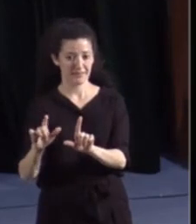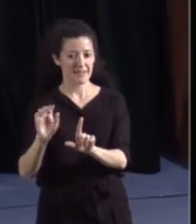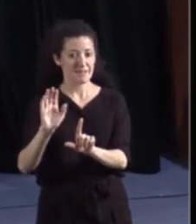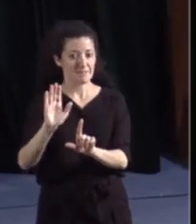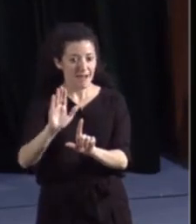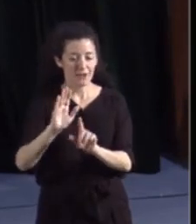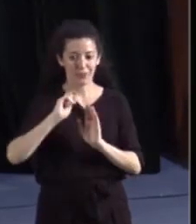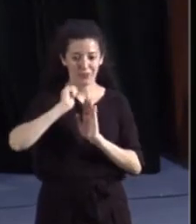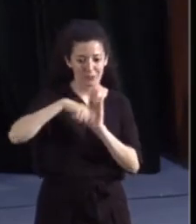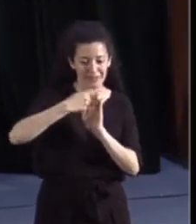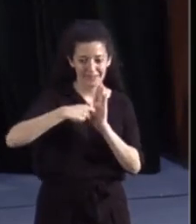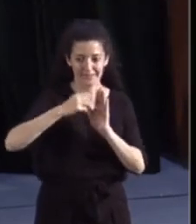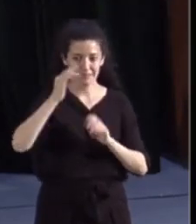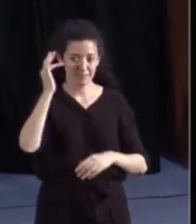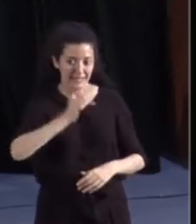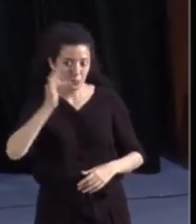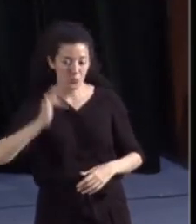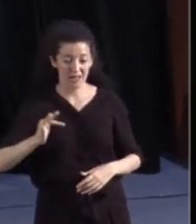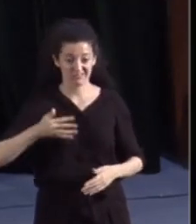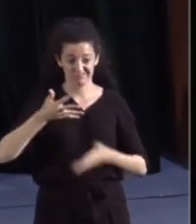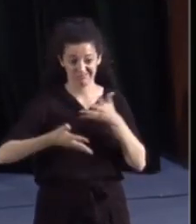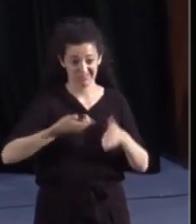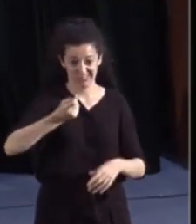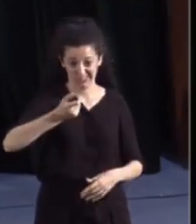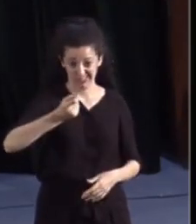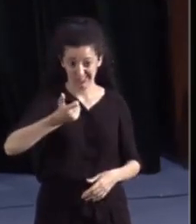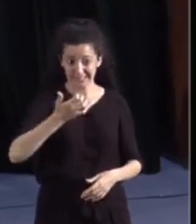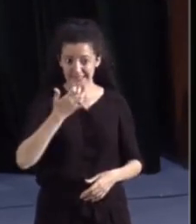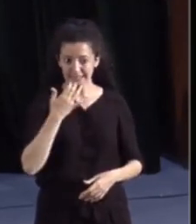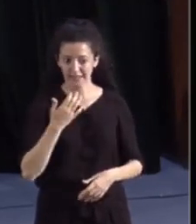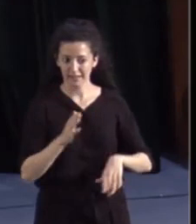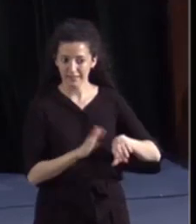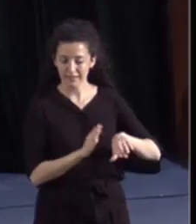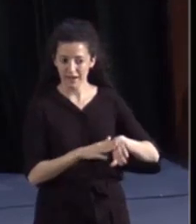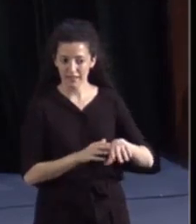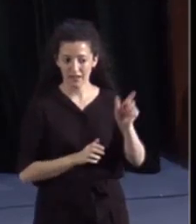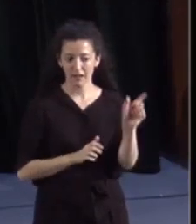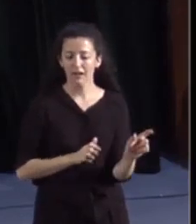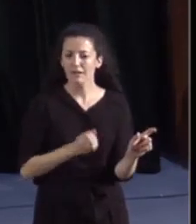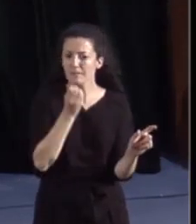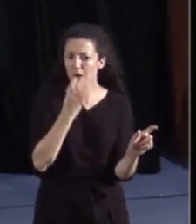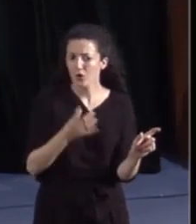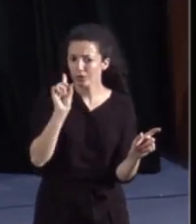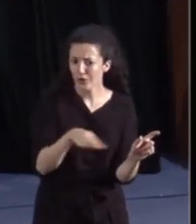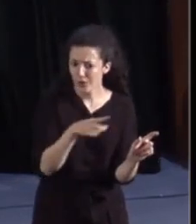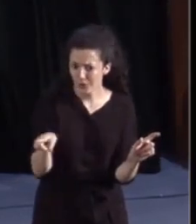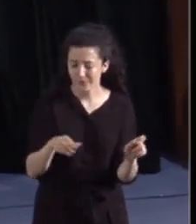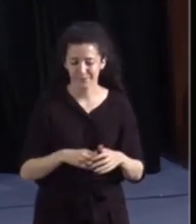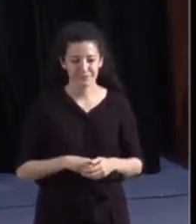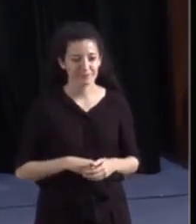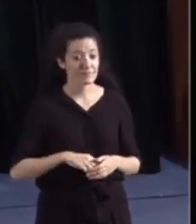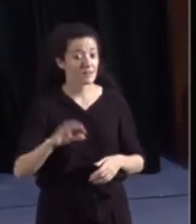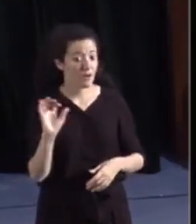ser? Es una pregunta para la reflexión. O también, ¿los hábitos de consumo de cada país van a